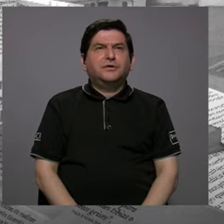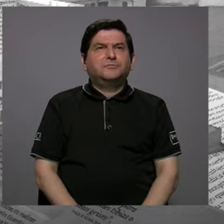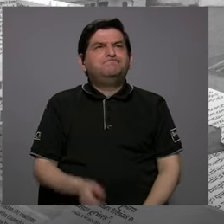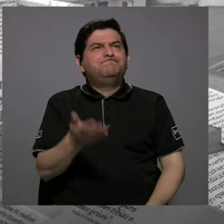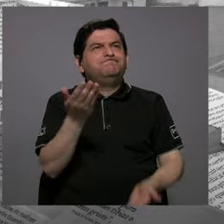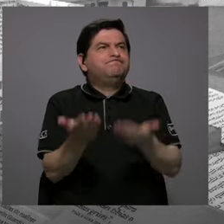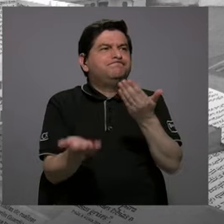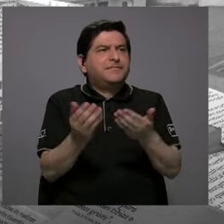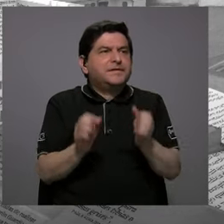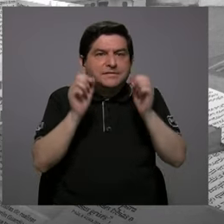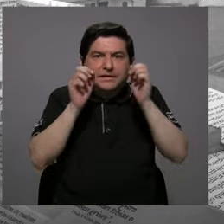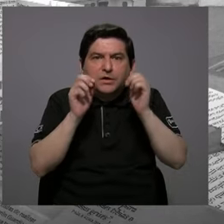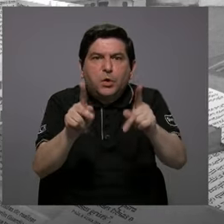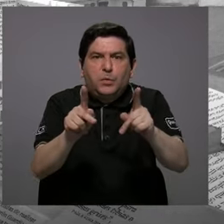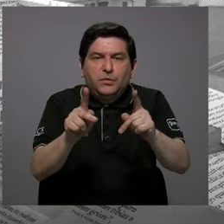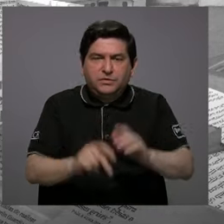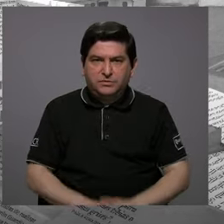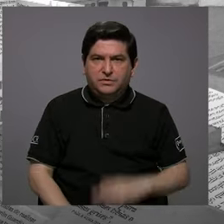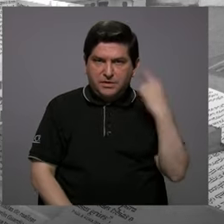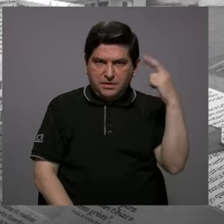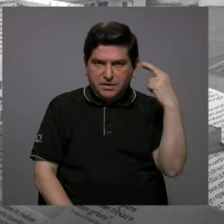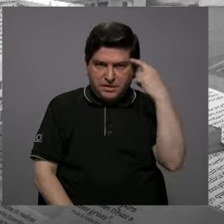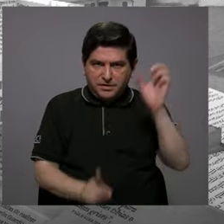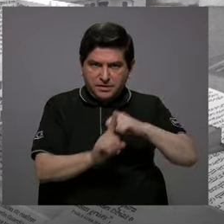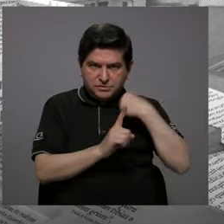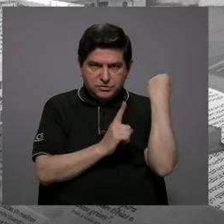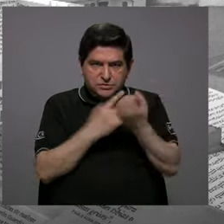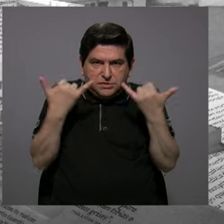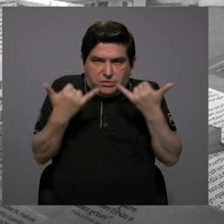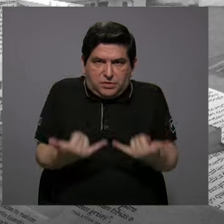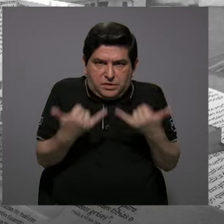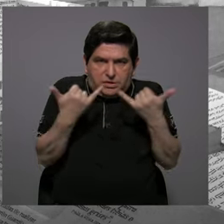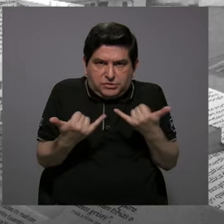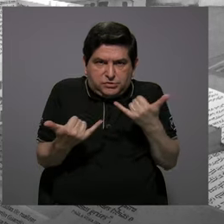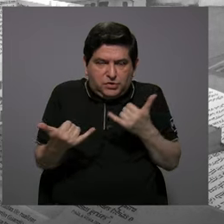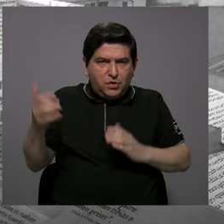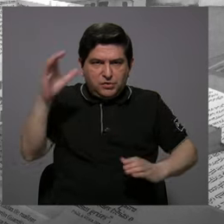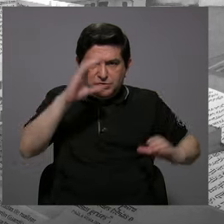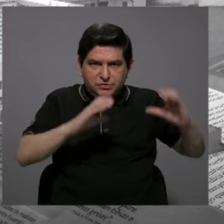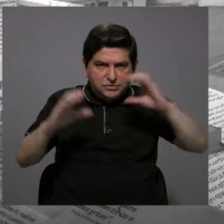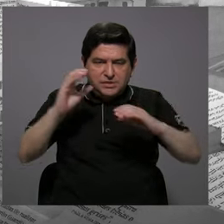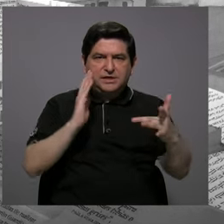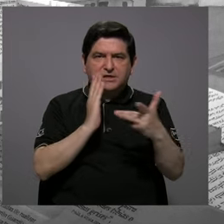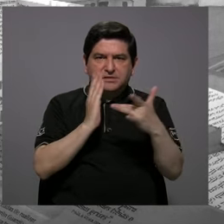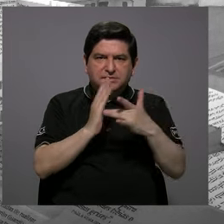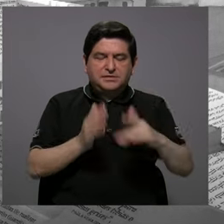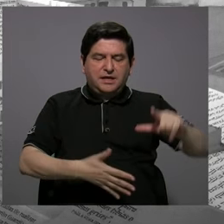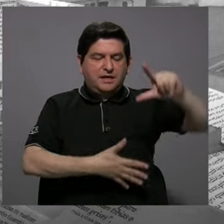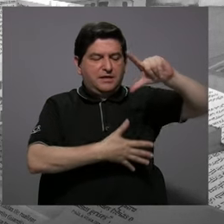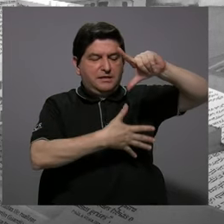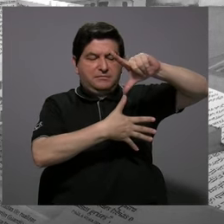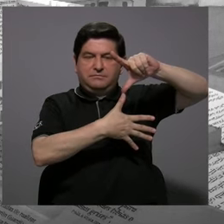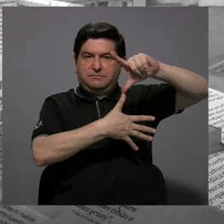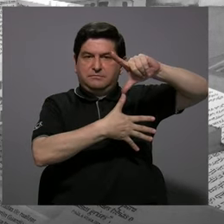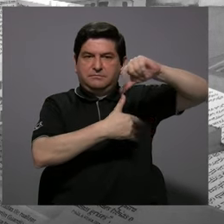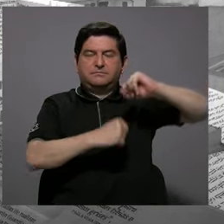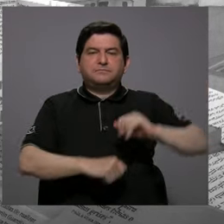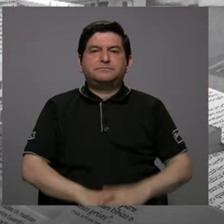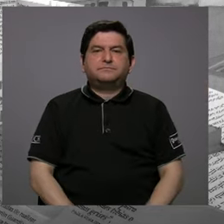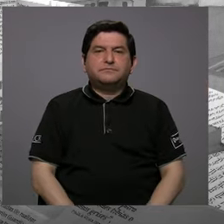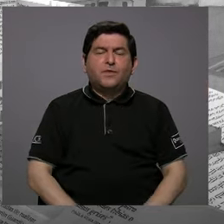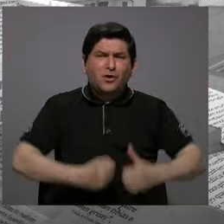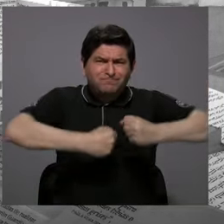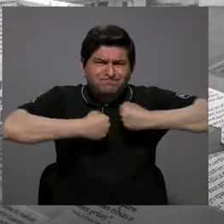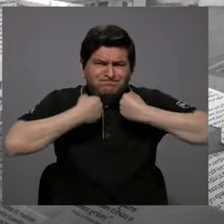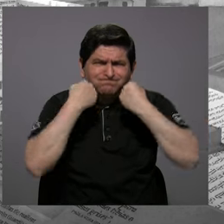eh posibilidades por la situación que se está viviendo en la ciencia y tecnología de América Latina y y